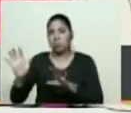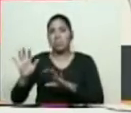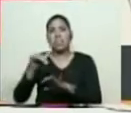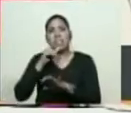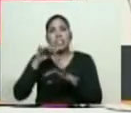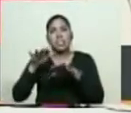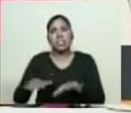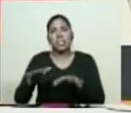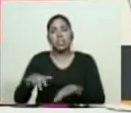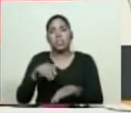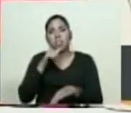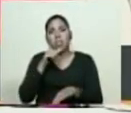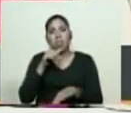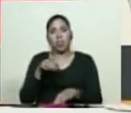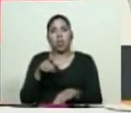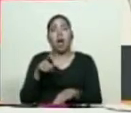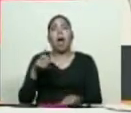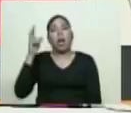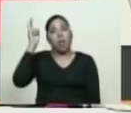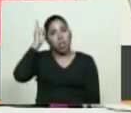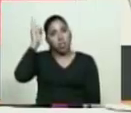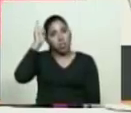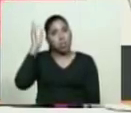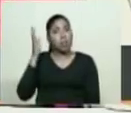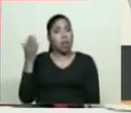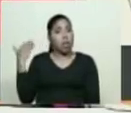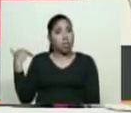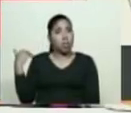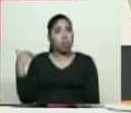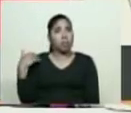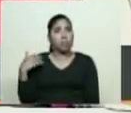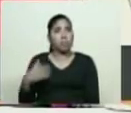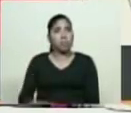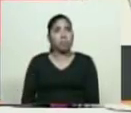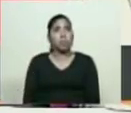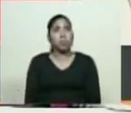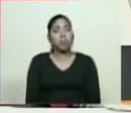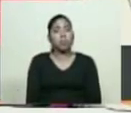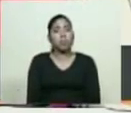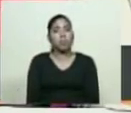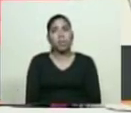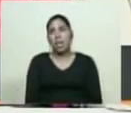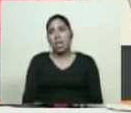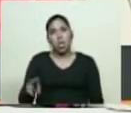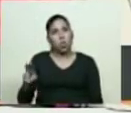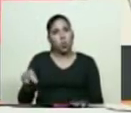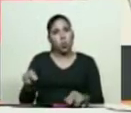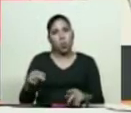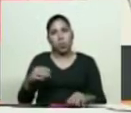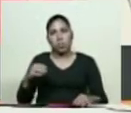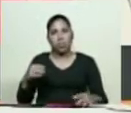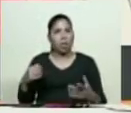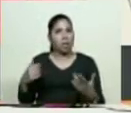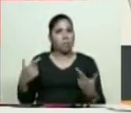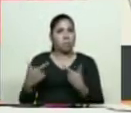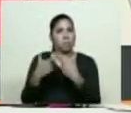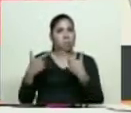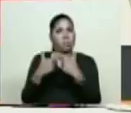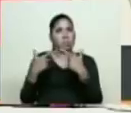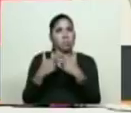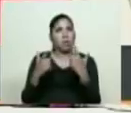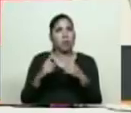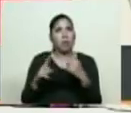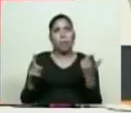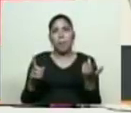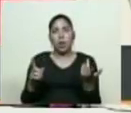Indígenas, hermanos indígenas, que jamás y nunca habían peleado contra nadie, pero los obligaron a pelear y lo hicieron con una fuerza y una dignidad que los